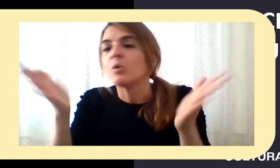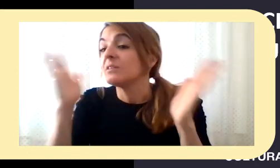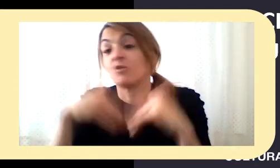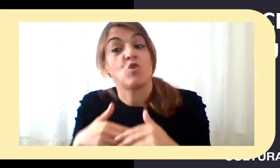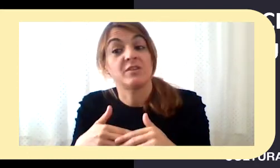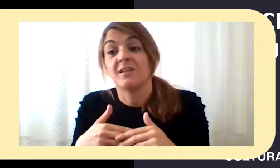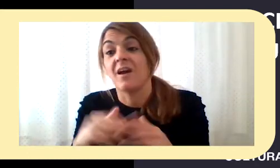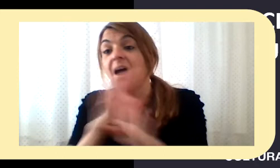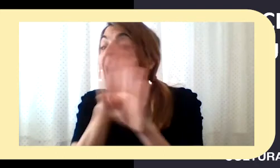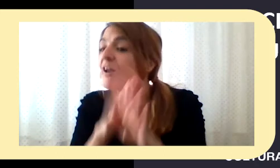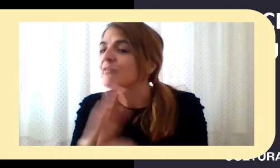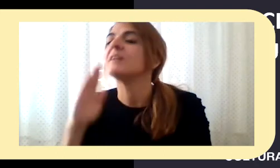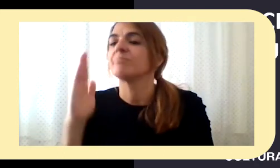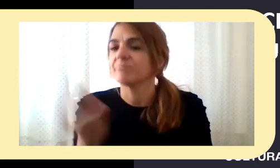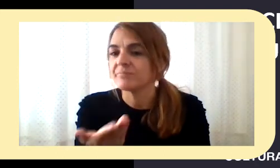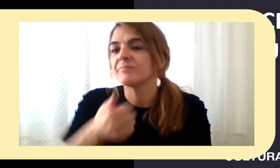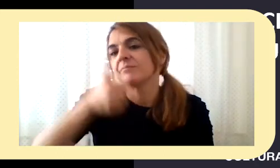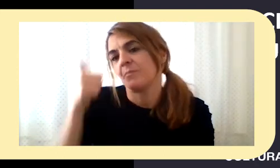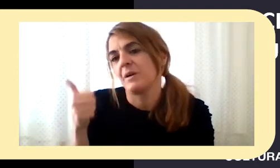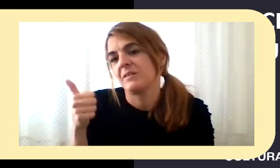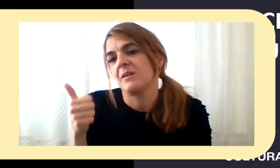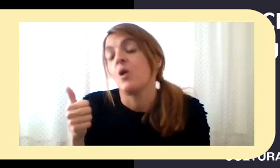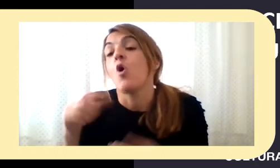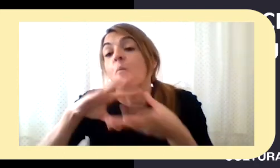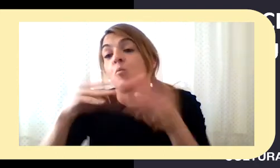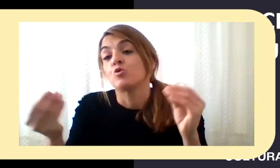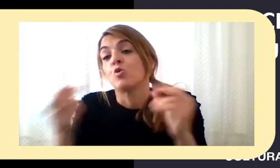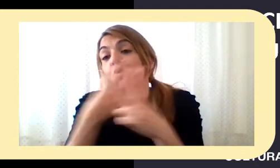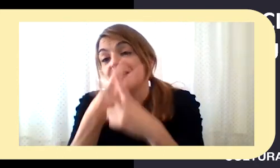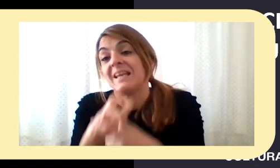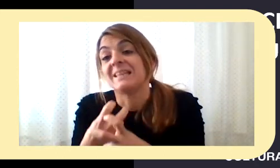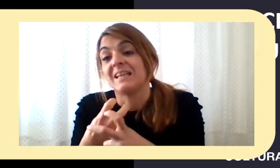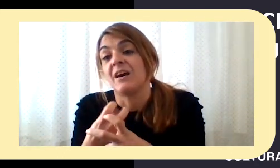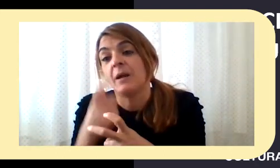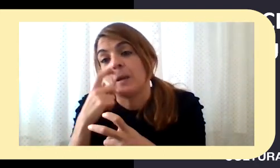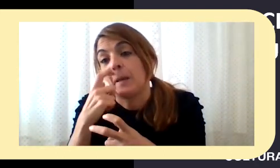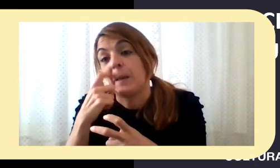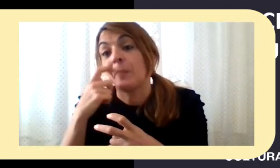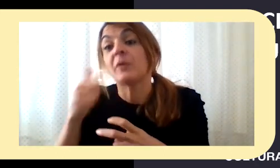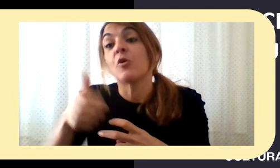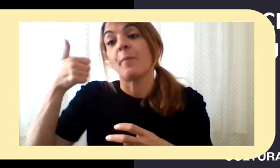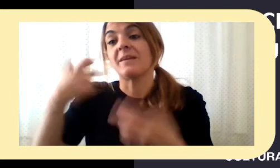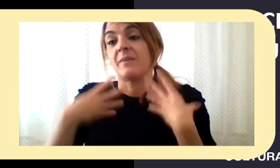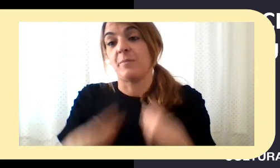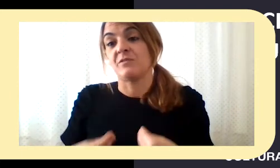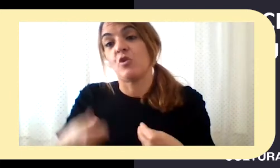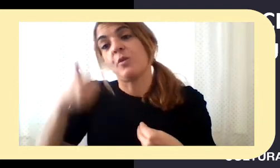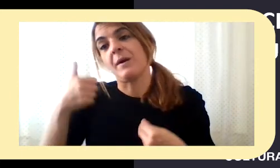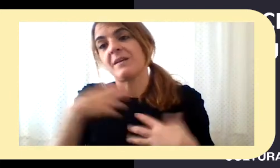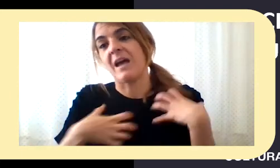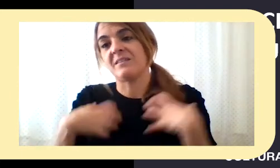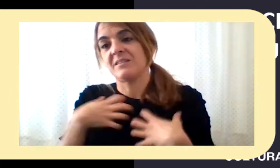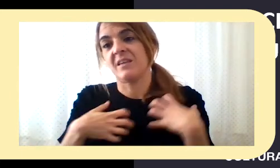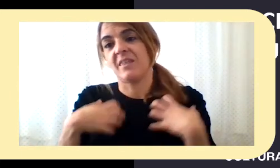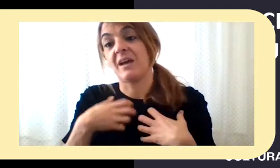la salud, sobre todo la musculoesquelética, pero también una mayor ansiedad y depresión y trastornos de menstruación